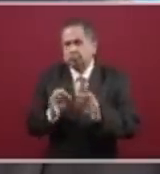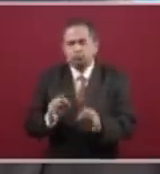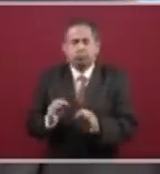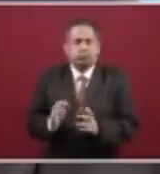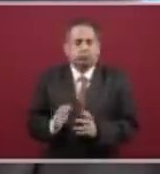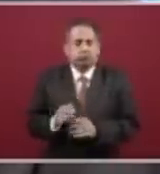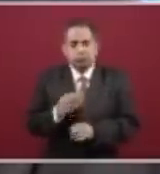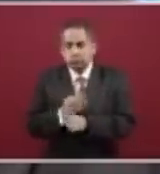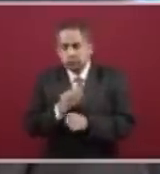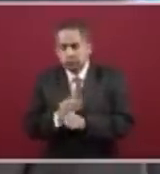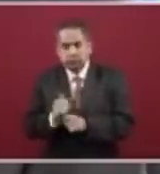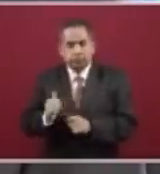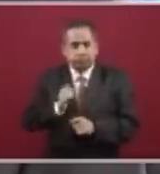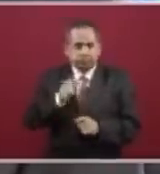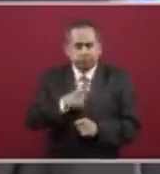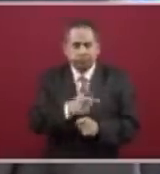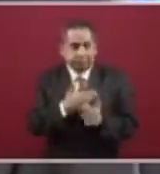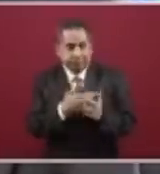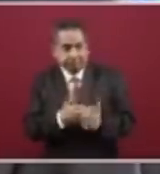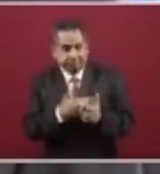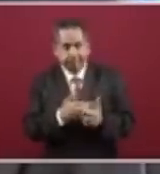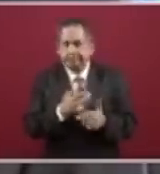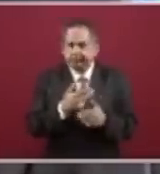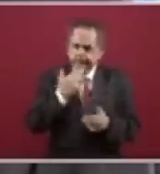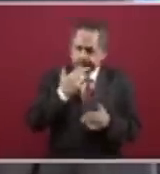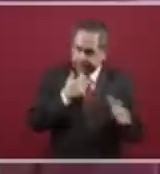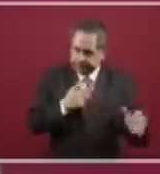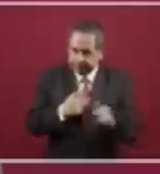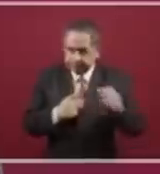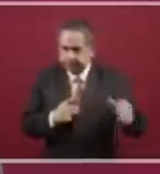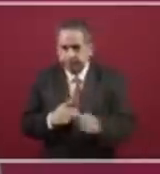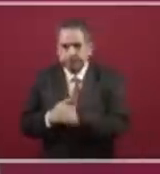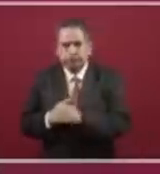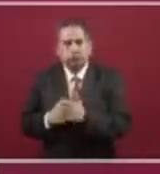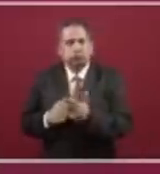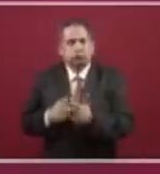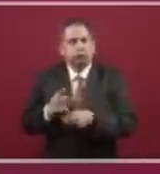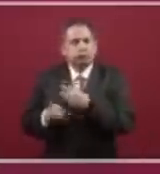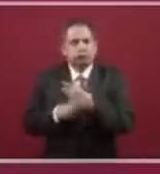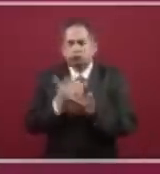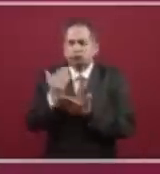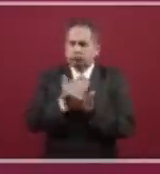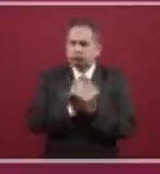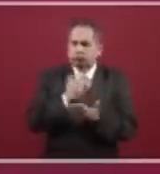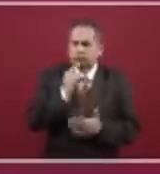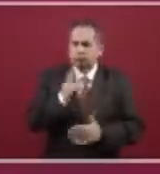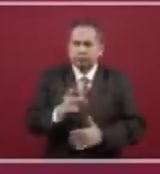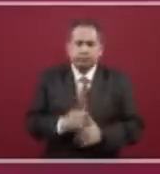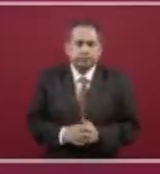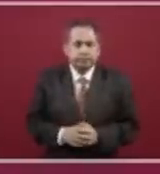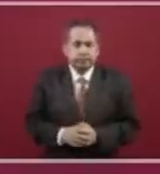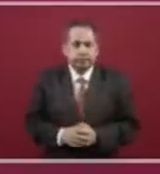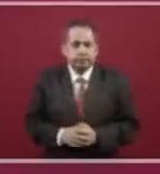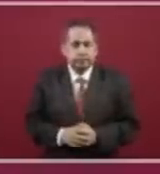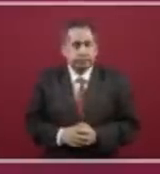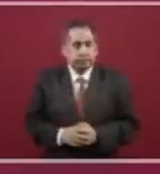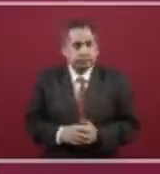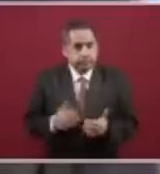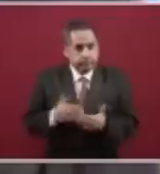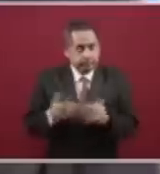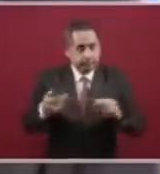por el aprovechamiento de materiales y equipo existente debería resultar menor por el contrario